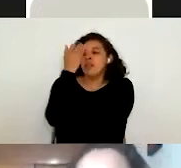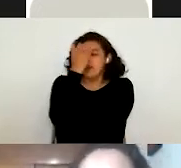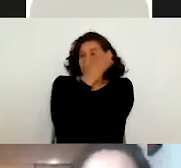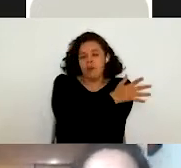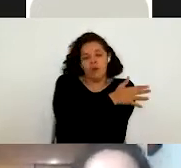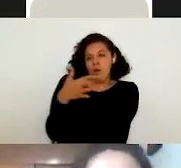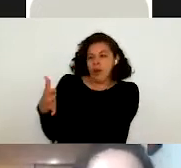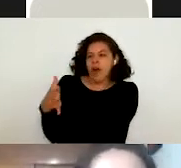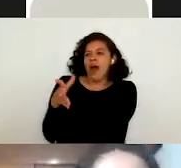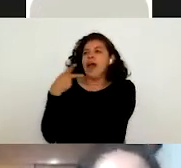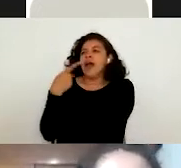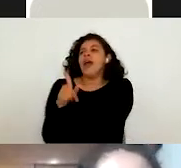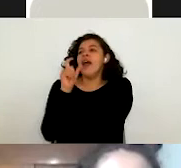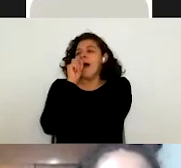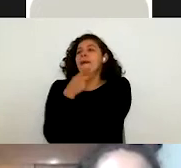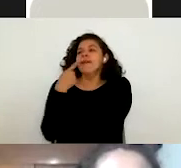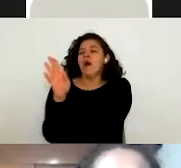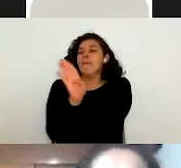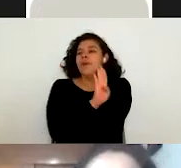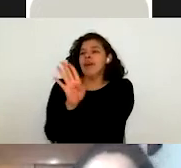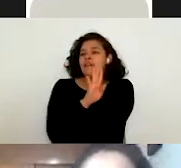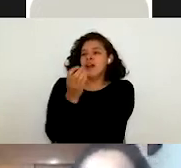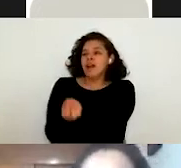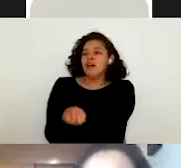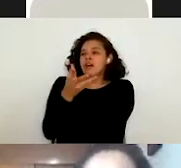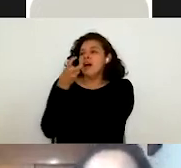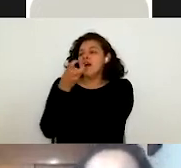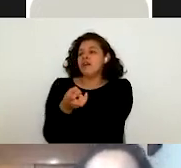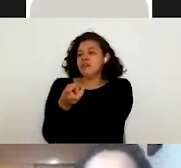de beneficiarios que tenga. Esta sería como